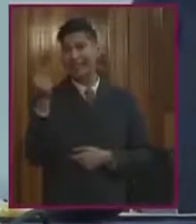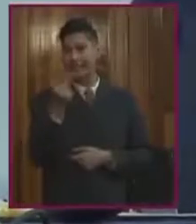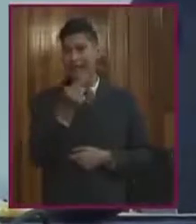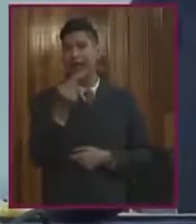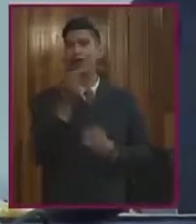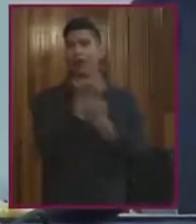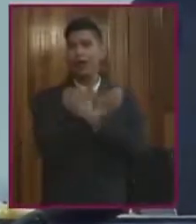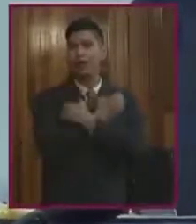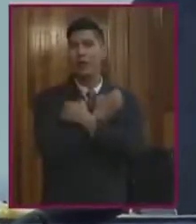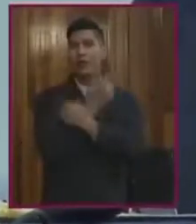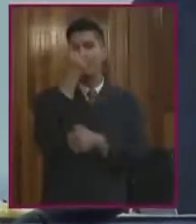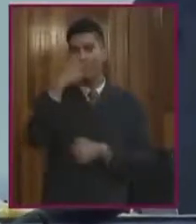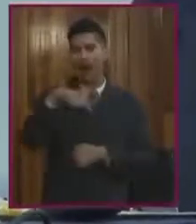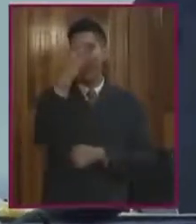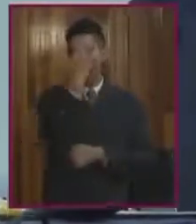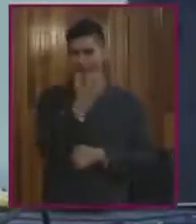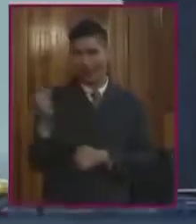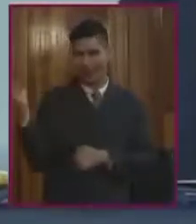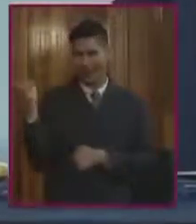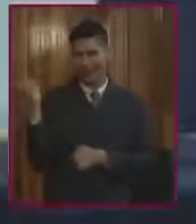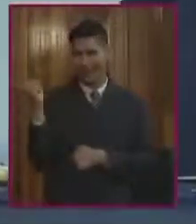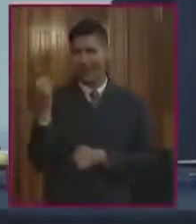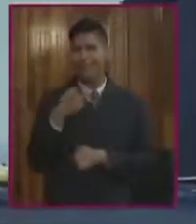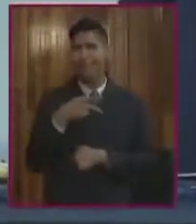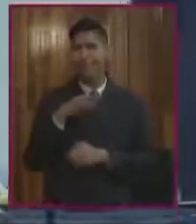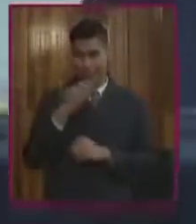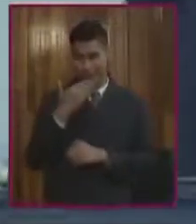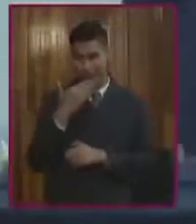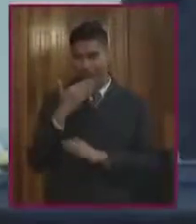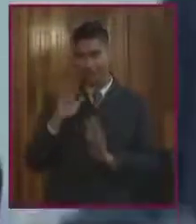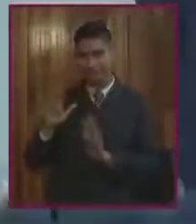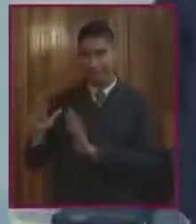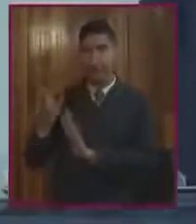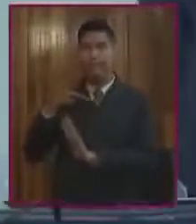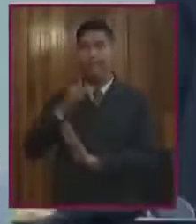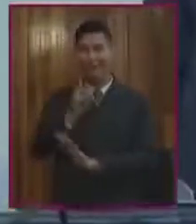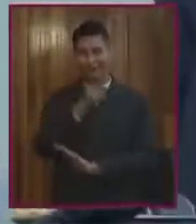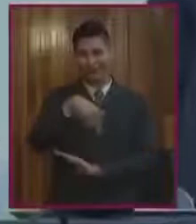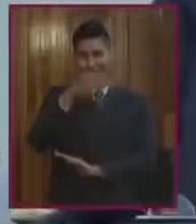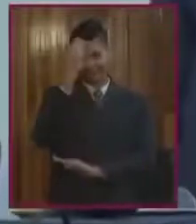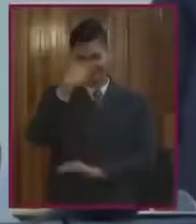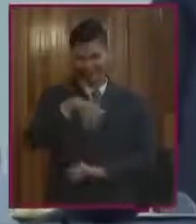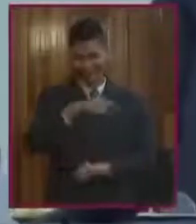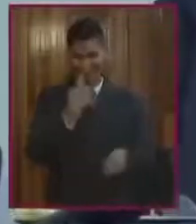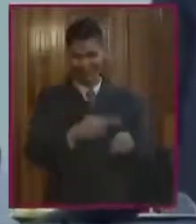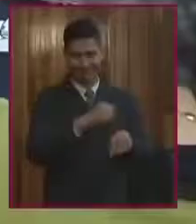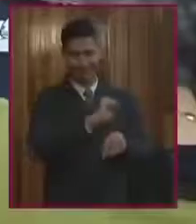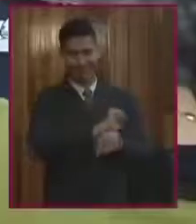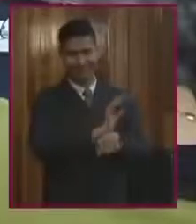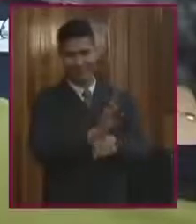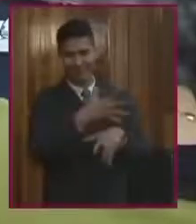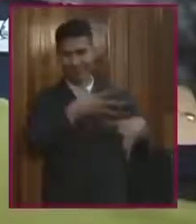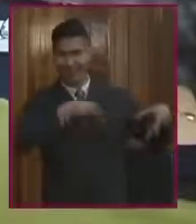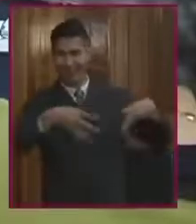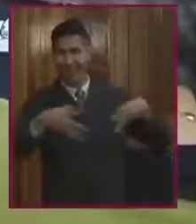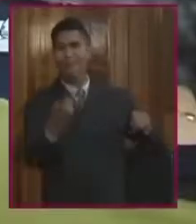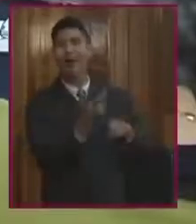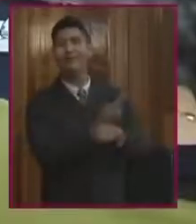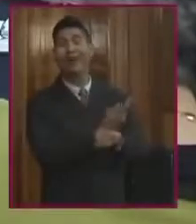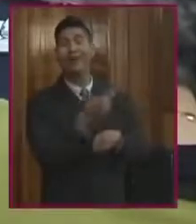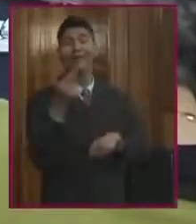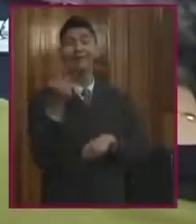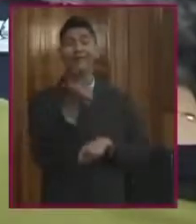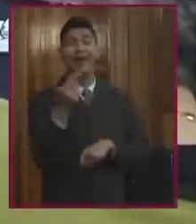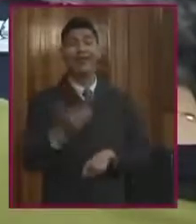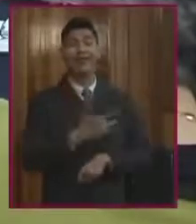también viene mucho ahorita después de COVID estas habilidades socioemocionales y la educación, la salud mental en el aula. ¿Cómo